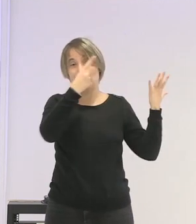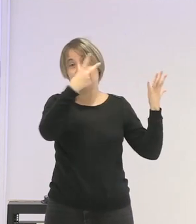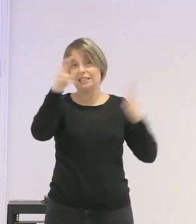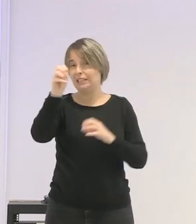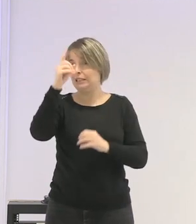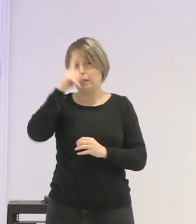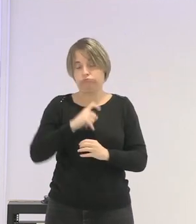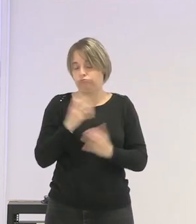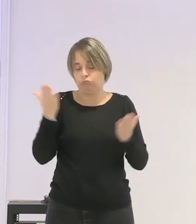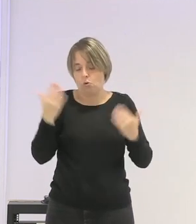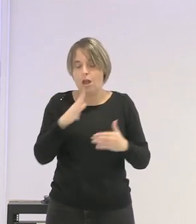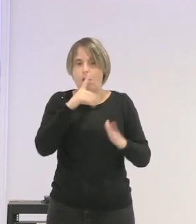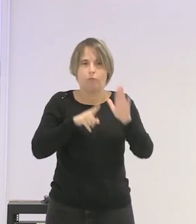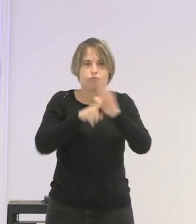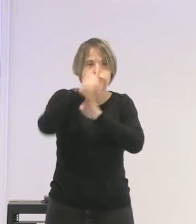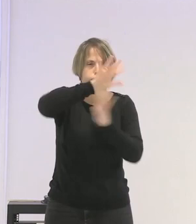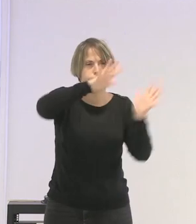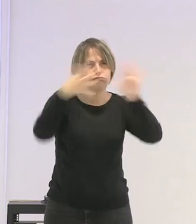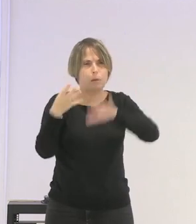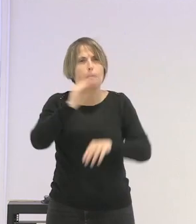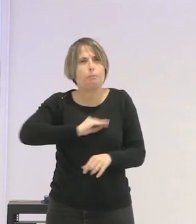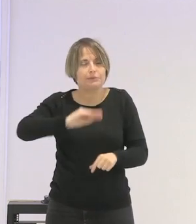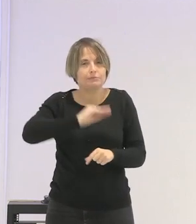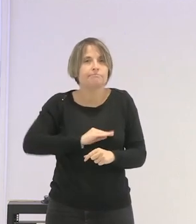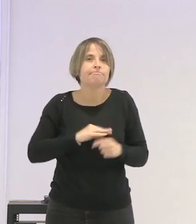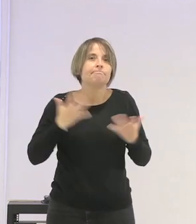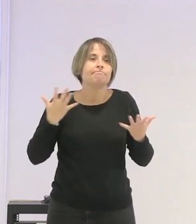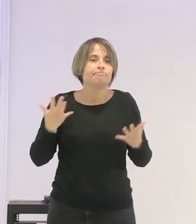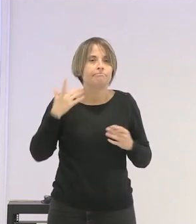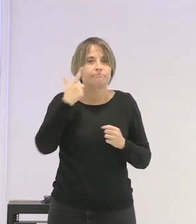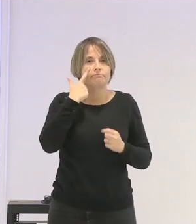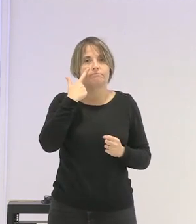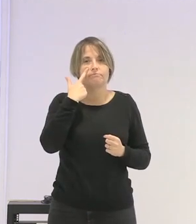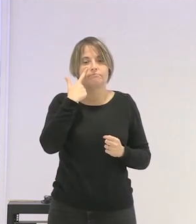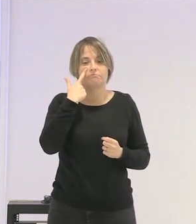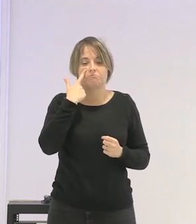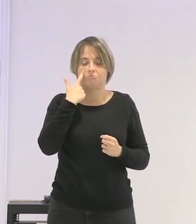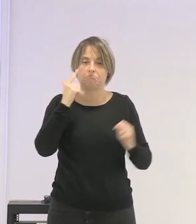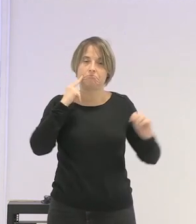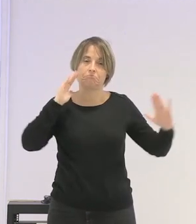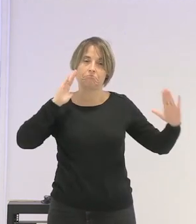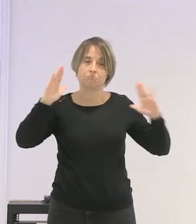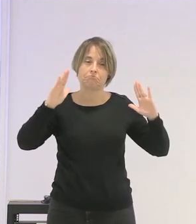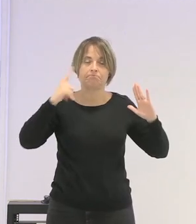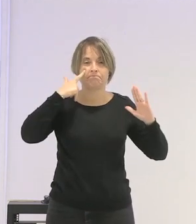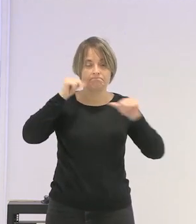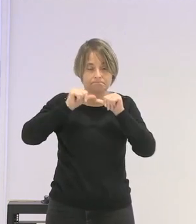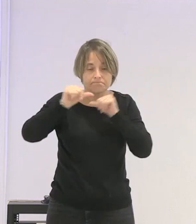se ha avanzado mucho, se ha transformado mucho, pero bueno, en cualquier caso, sí que a partir de las